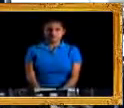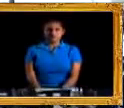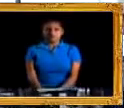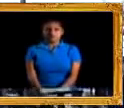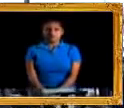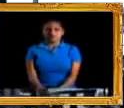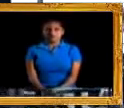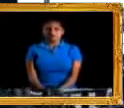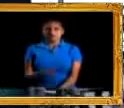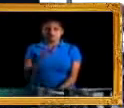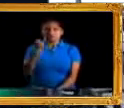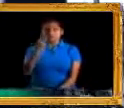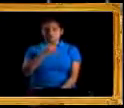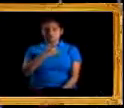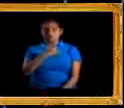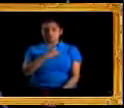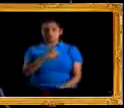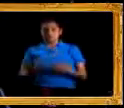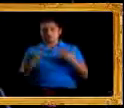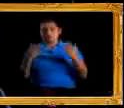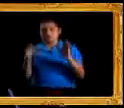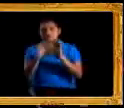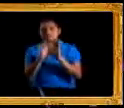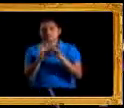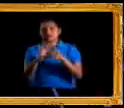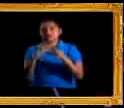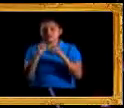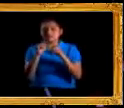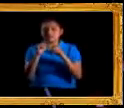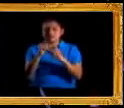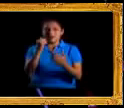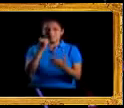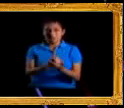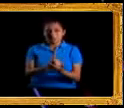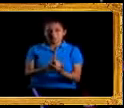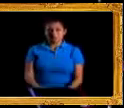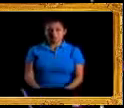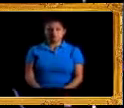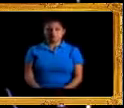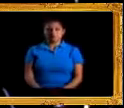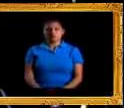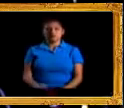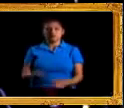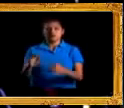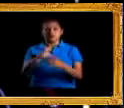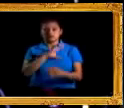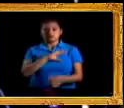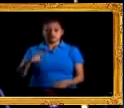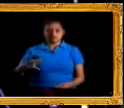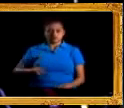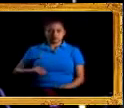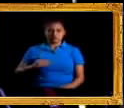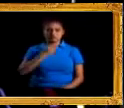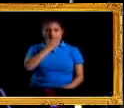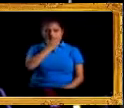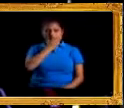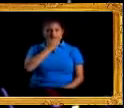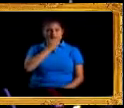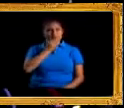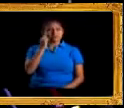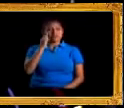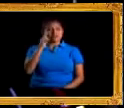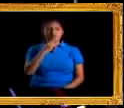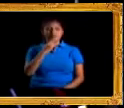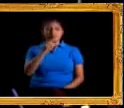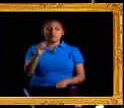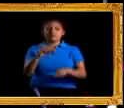¿Cuántos quieren dar testimonio de la palabra? Pero también tiene que dar testimonio de Jesucristo. Mire, hermano,